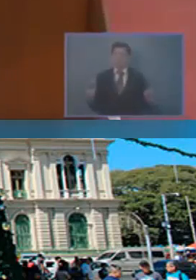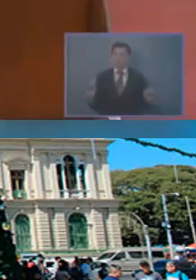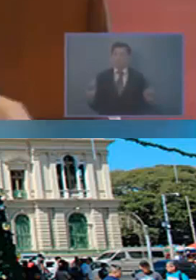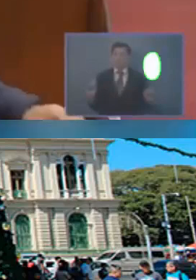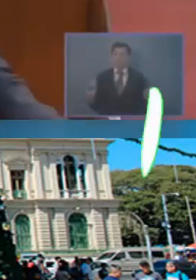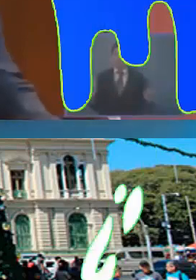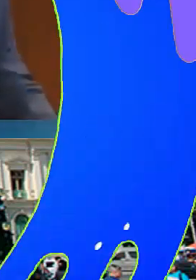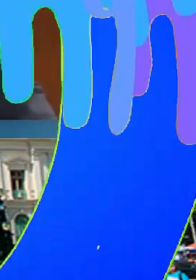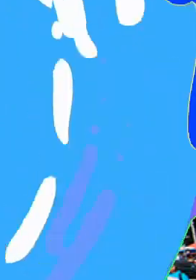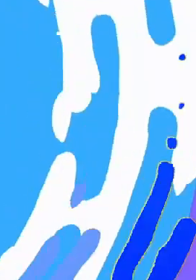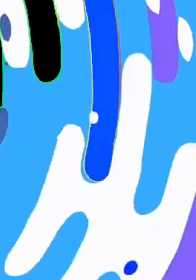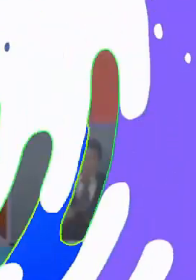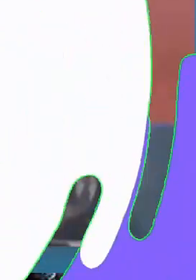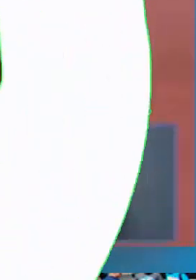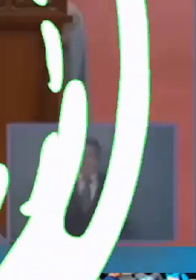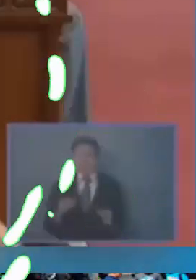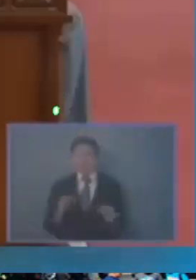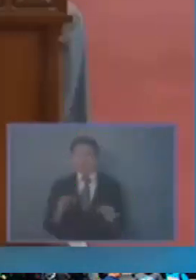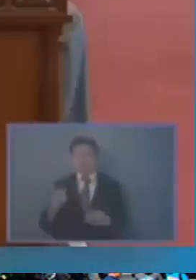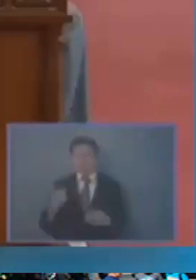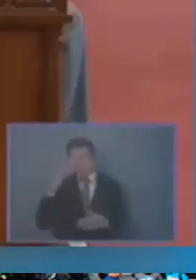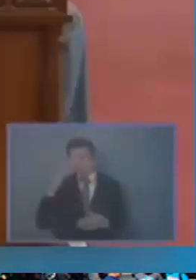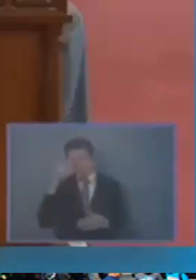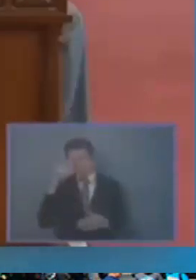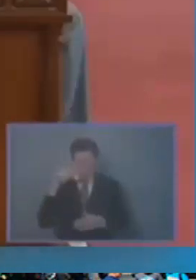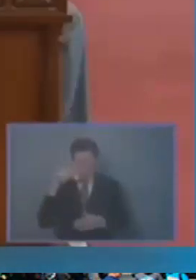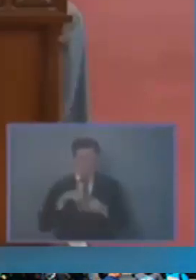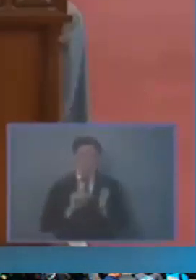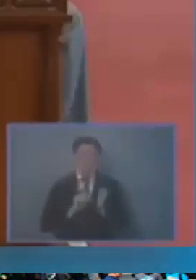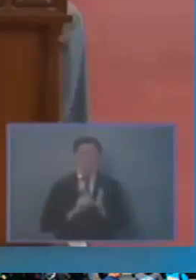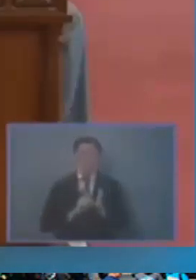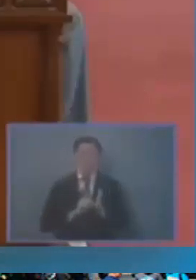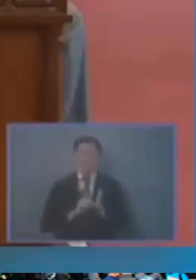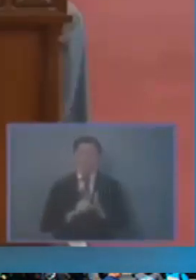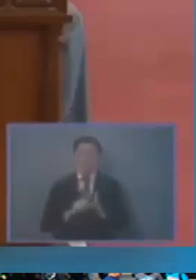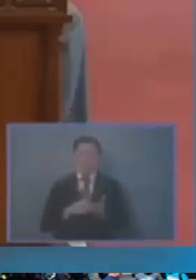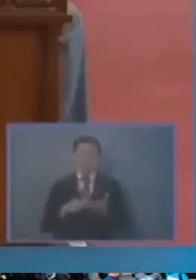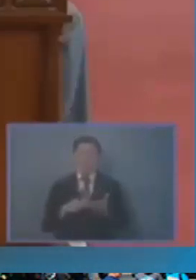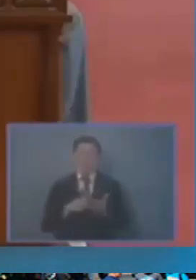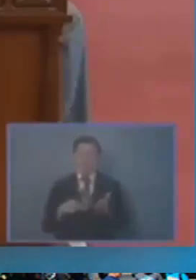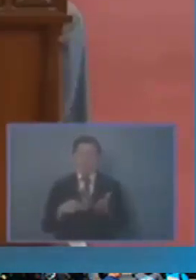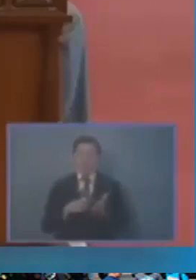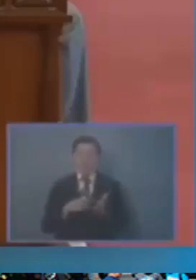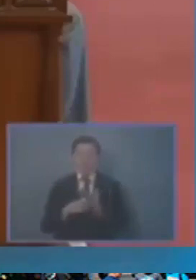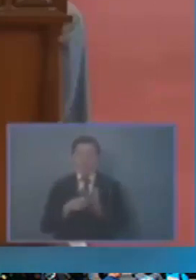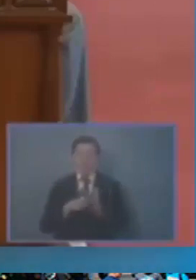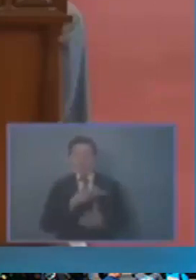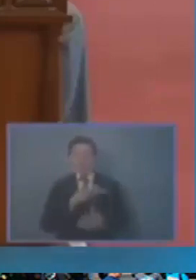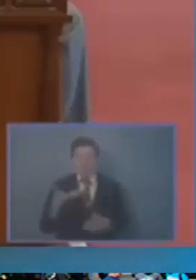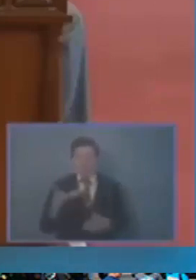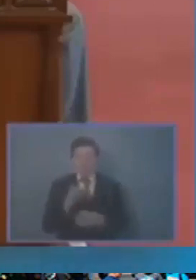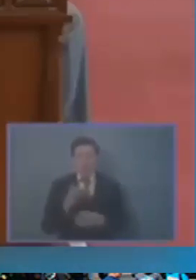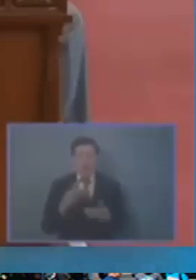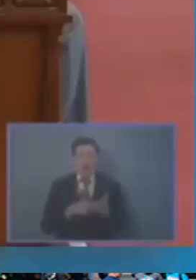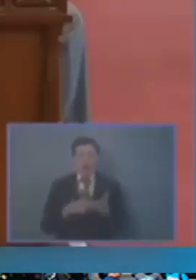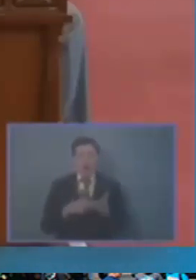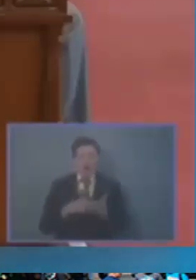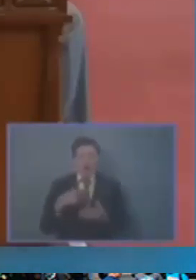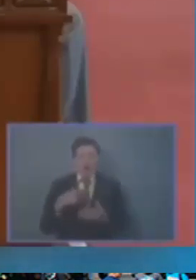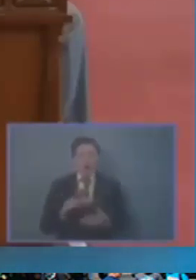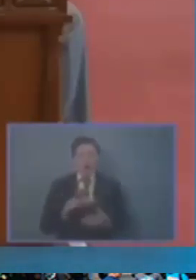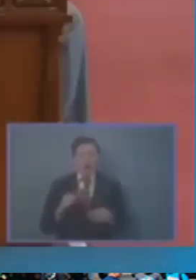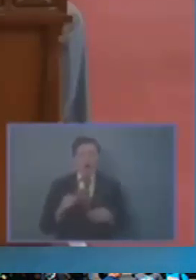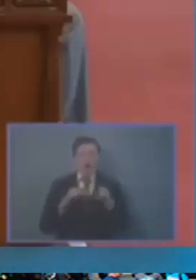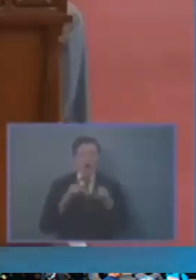construido con urgencias que esta asamblea legislativa se le critica absolutamente todo teniendo